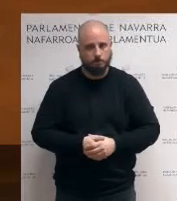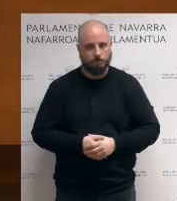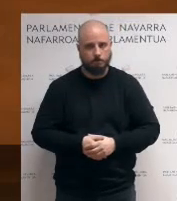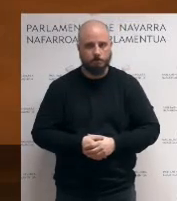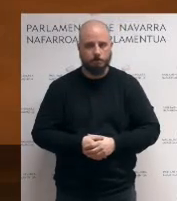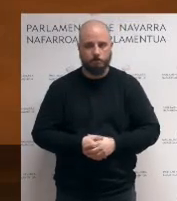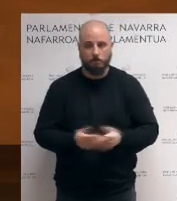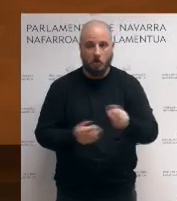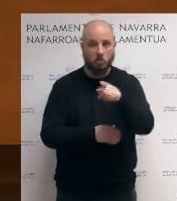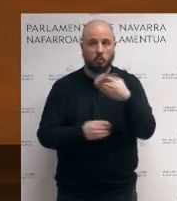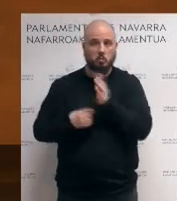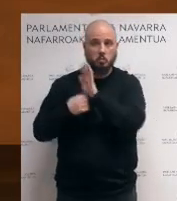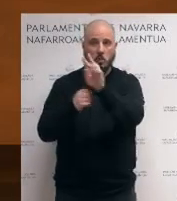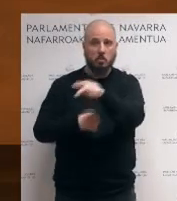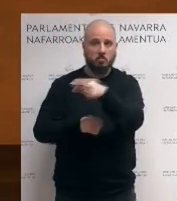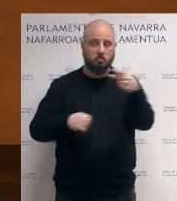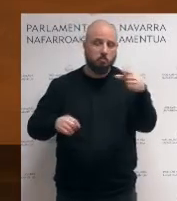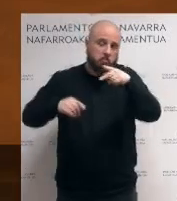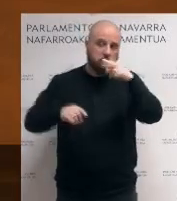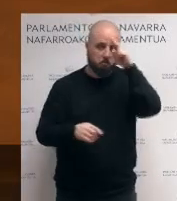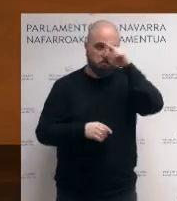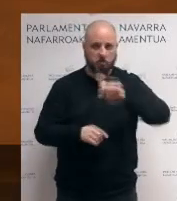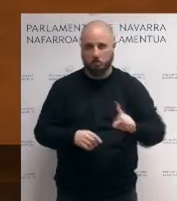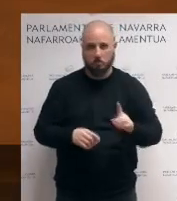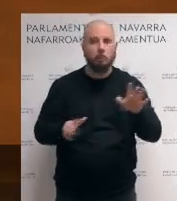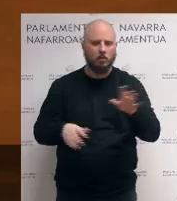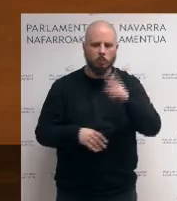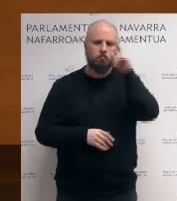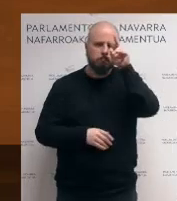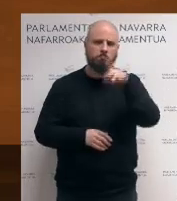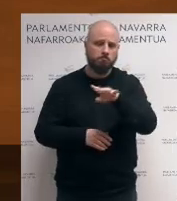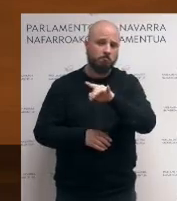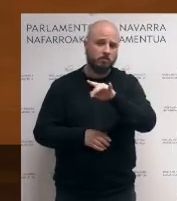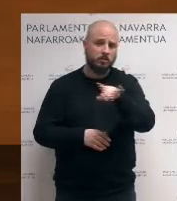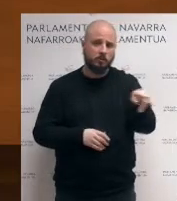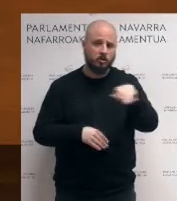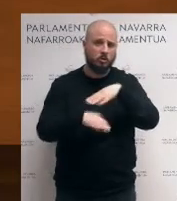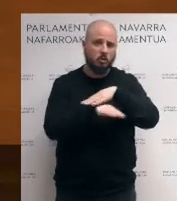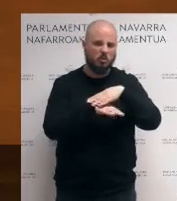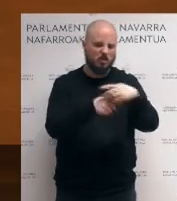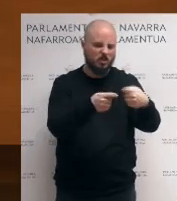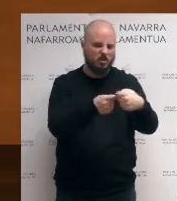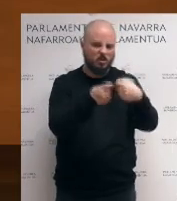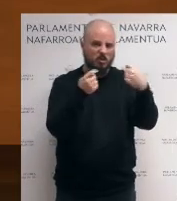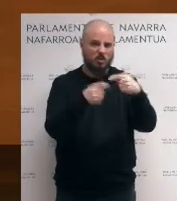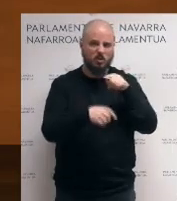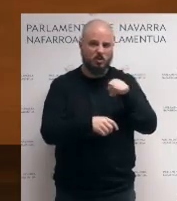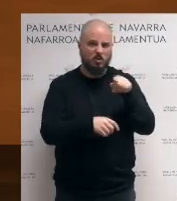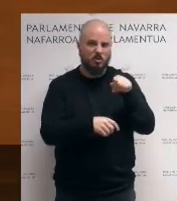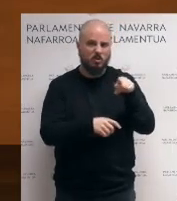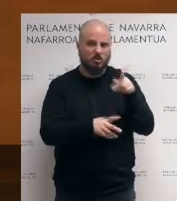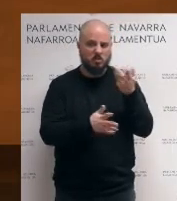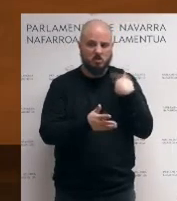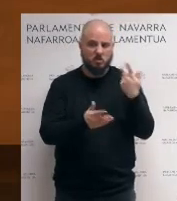preocupa, pero lo que sí nos preocupa ante una situación como la actual es tener al frente de nuestro país un gobierno roto y apoyado en socios